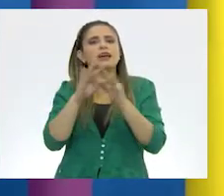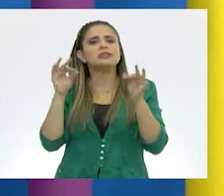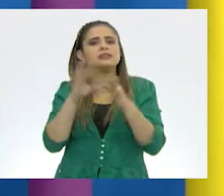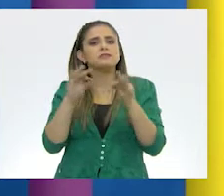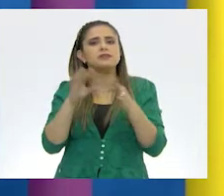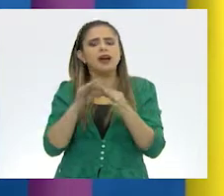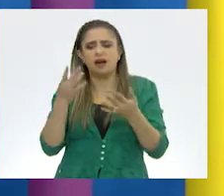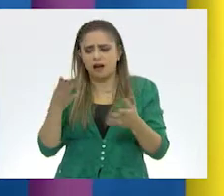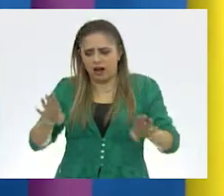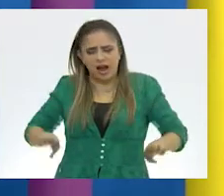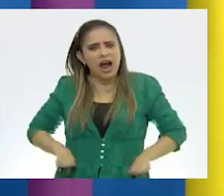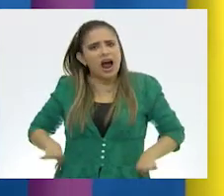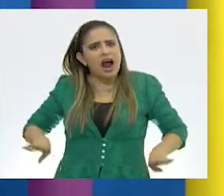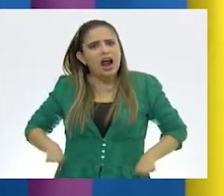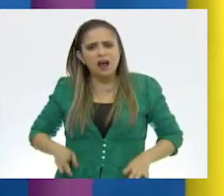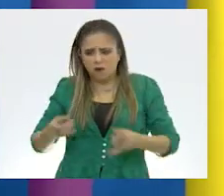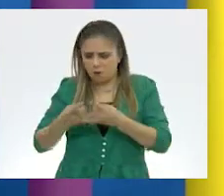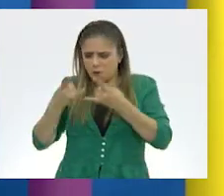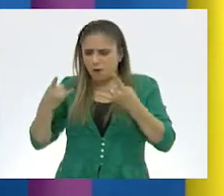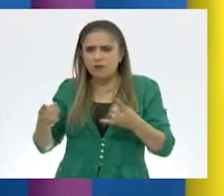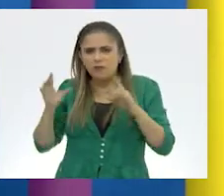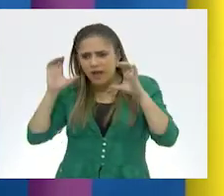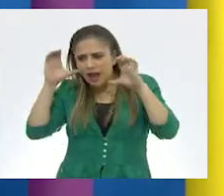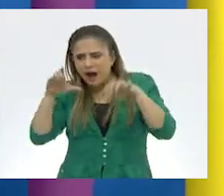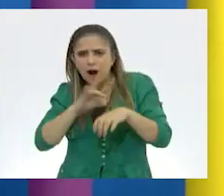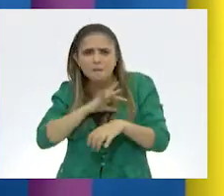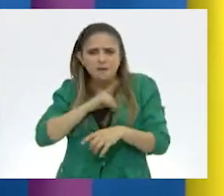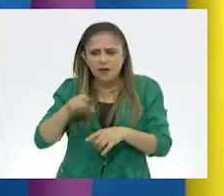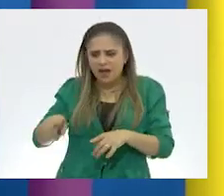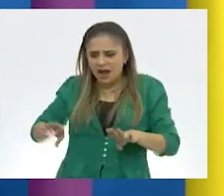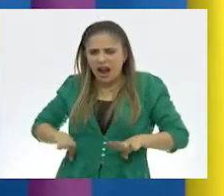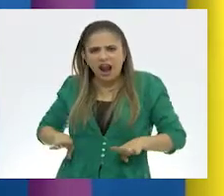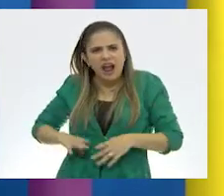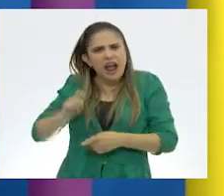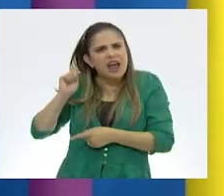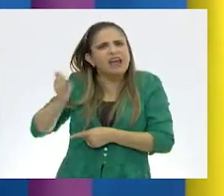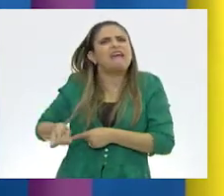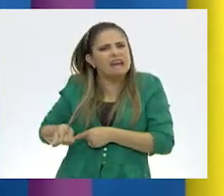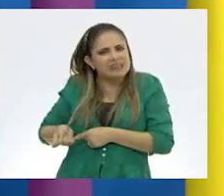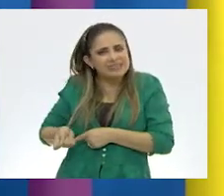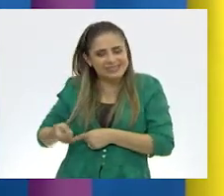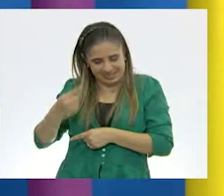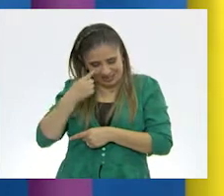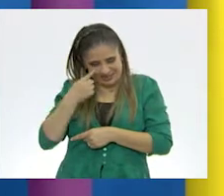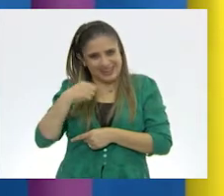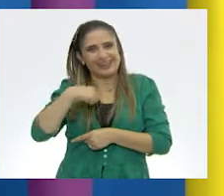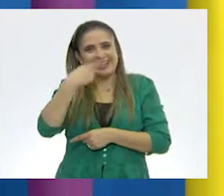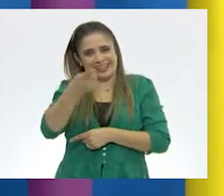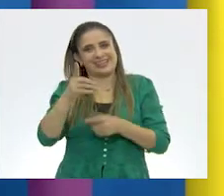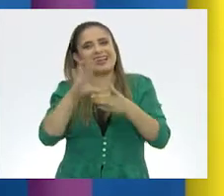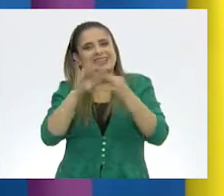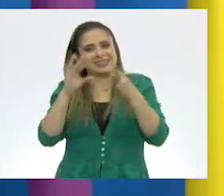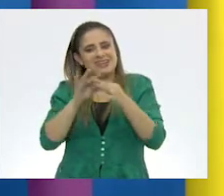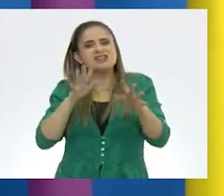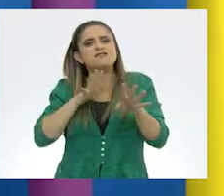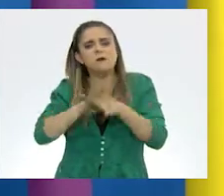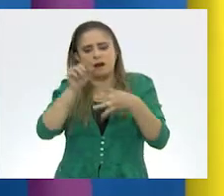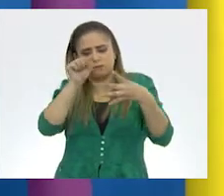principales características de los cuentos de misterio. A continuación, te voy a explicar cuáles son algunas de las